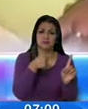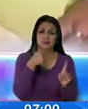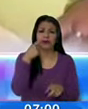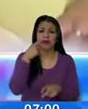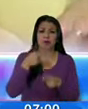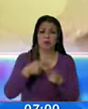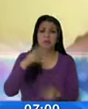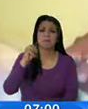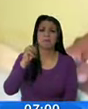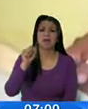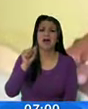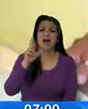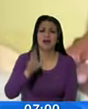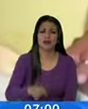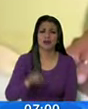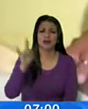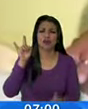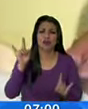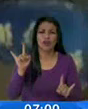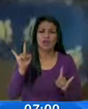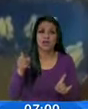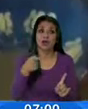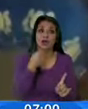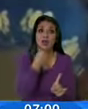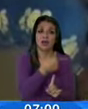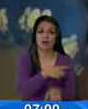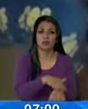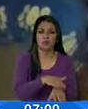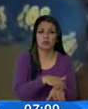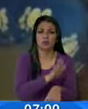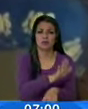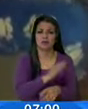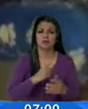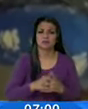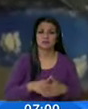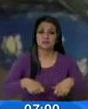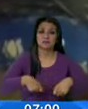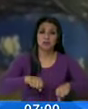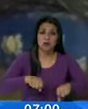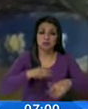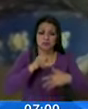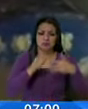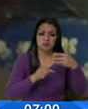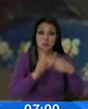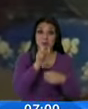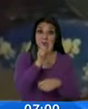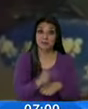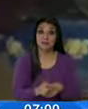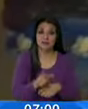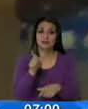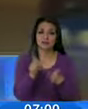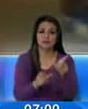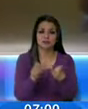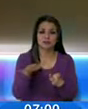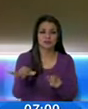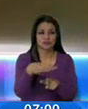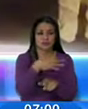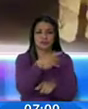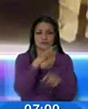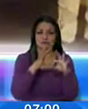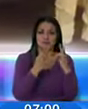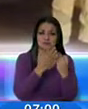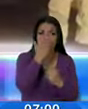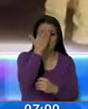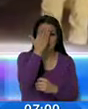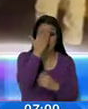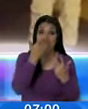rockero. Por favor, ayúdeme. Con las características de la motocicleta y con un sospechoso identificado por los parientes, agentes de